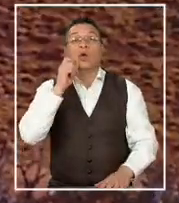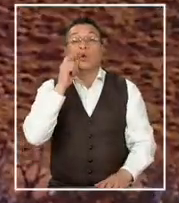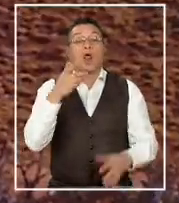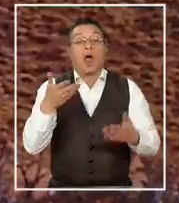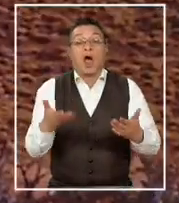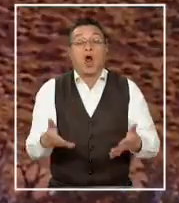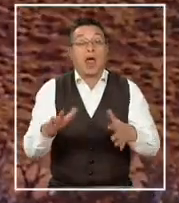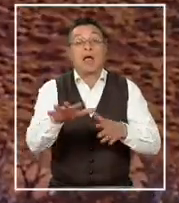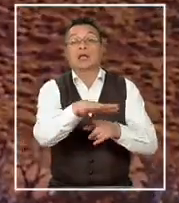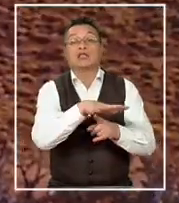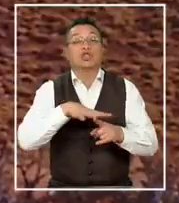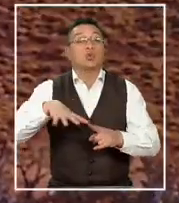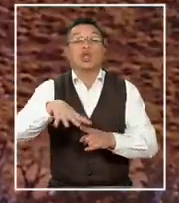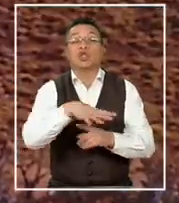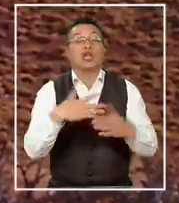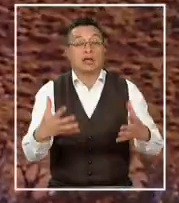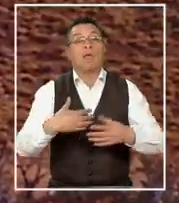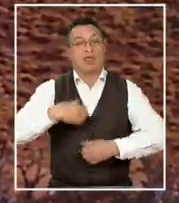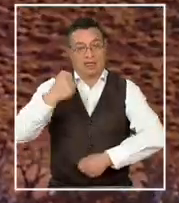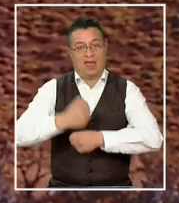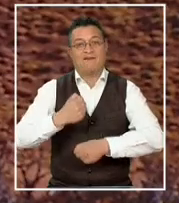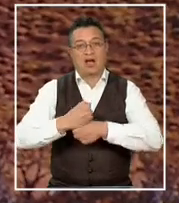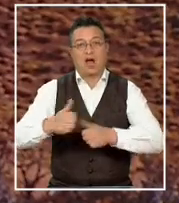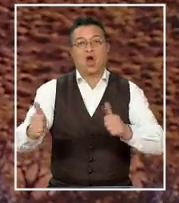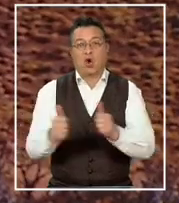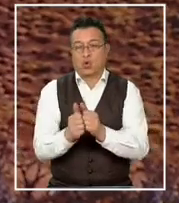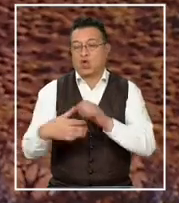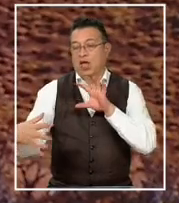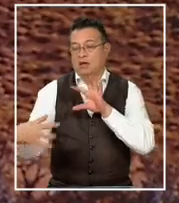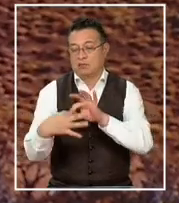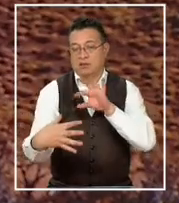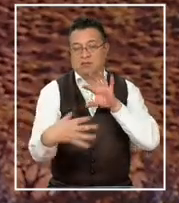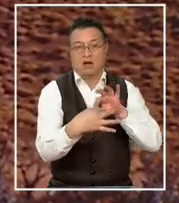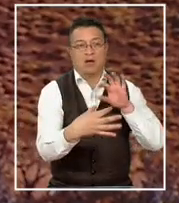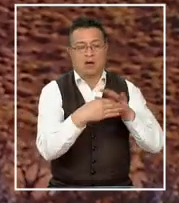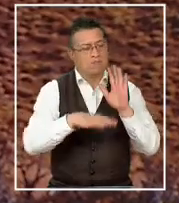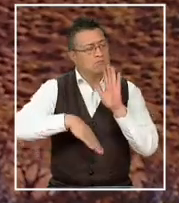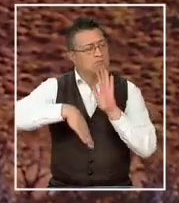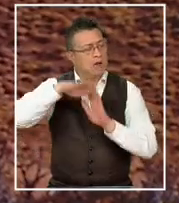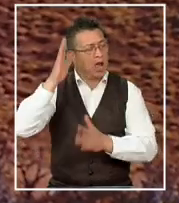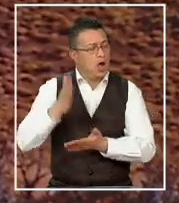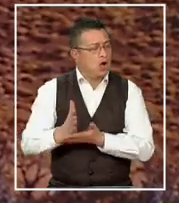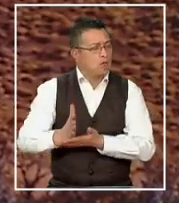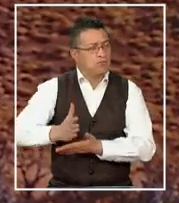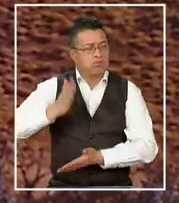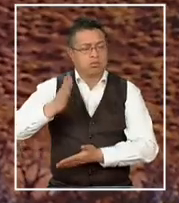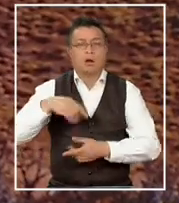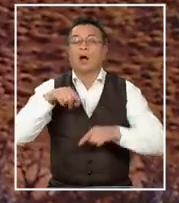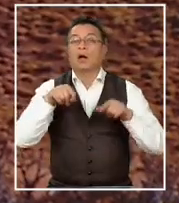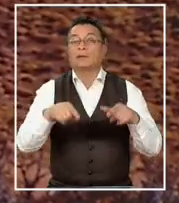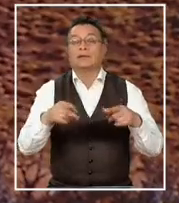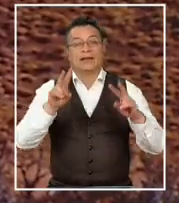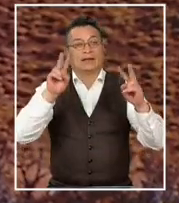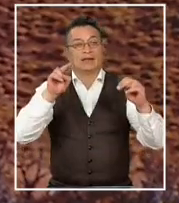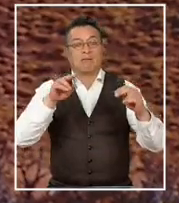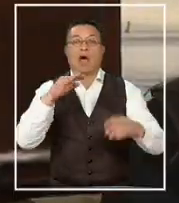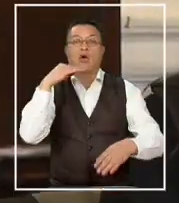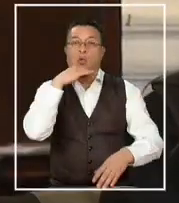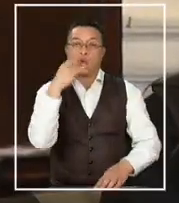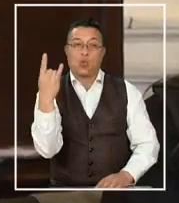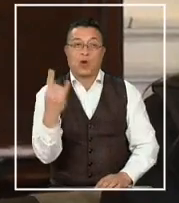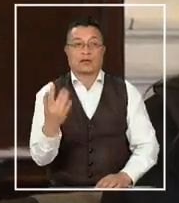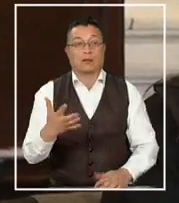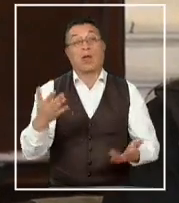de trabajar junto a los equipos con alta y mayor rigurosidad en el enfrentamiento de esta emergencia,